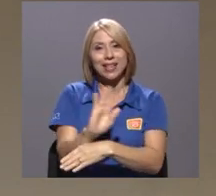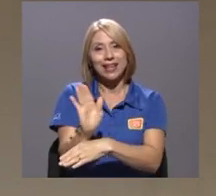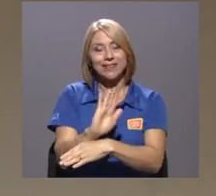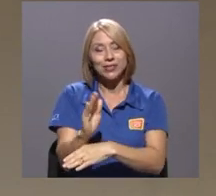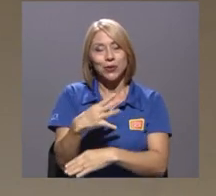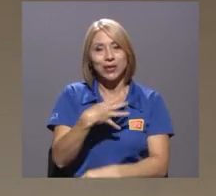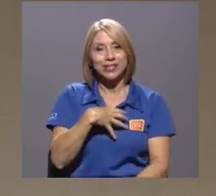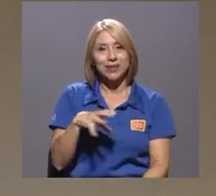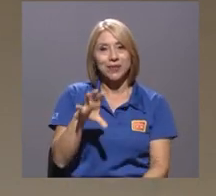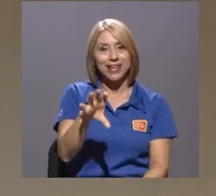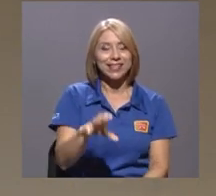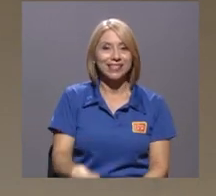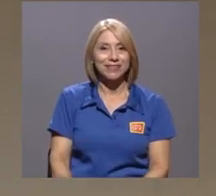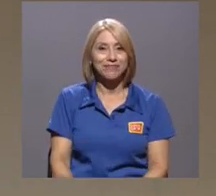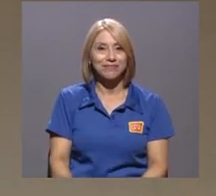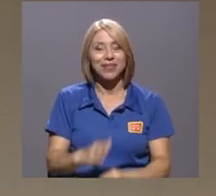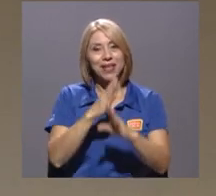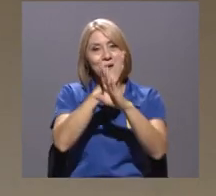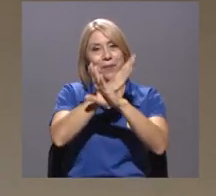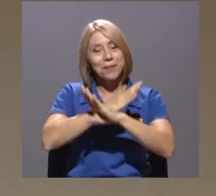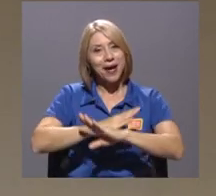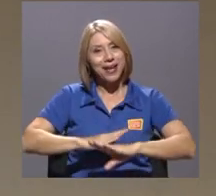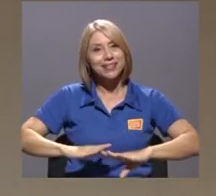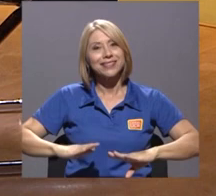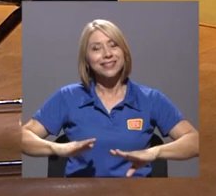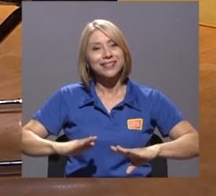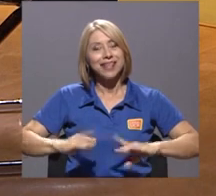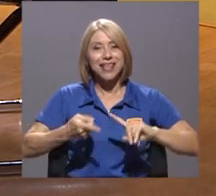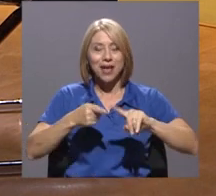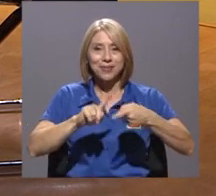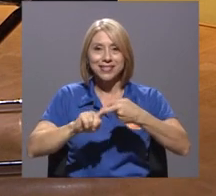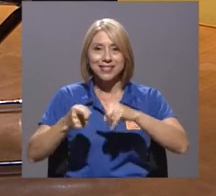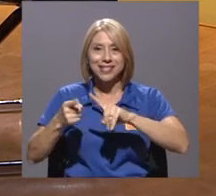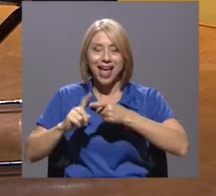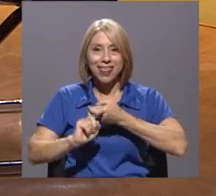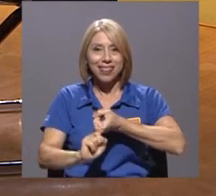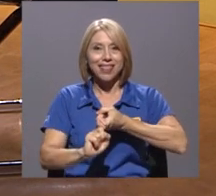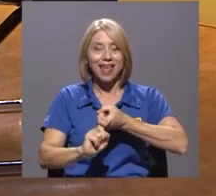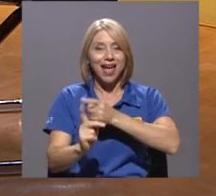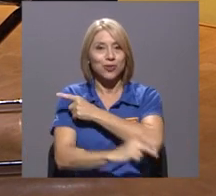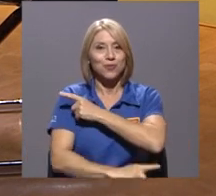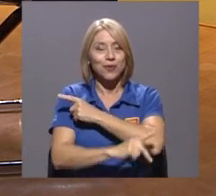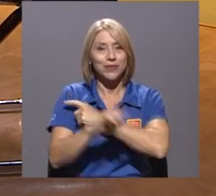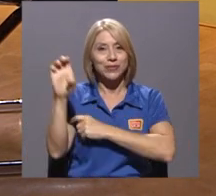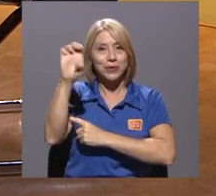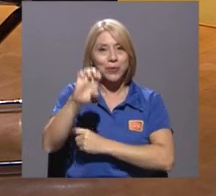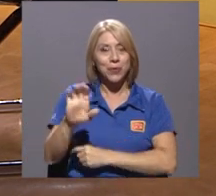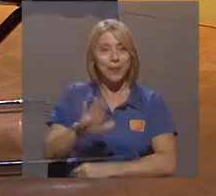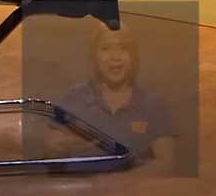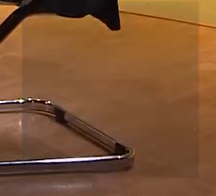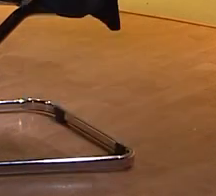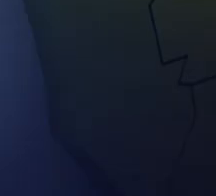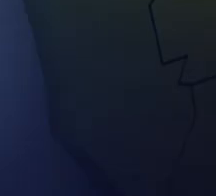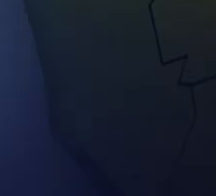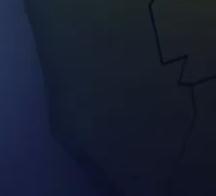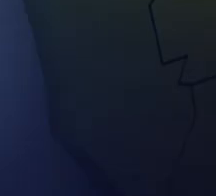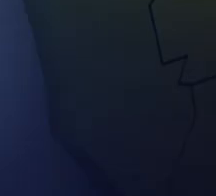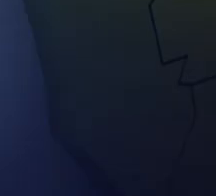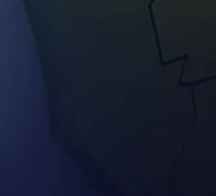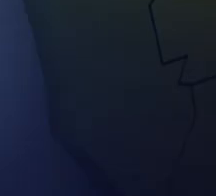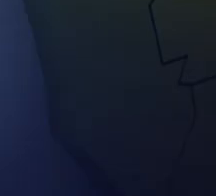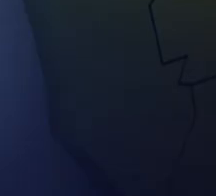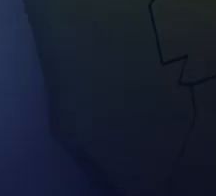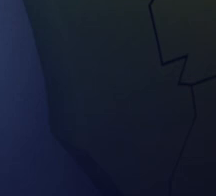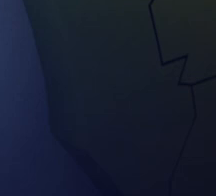merecen paz y amistad a los pueblos de europa s